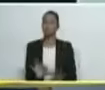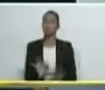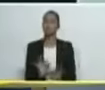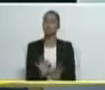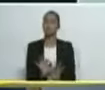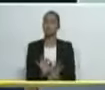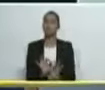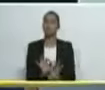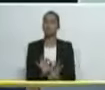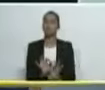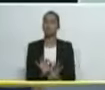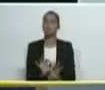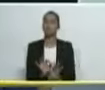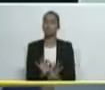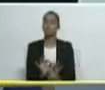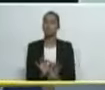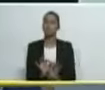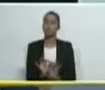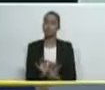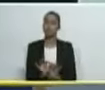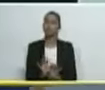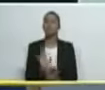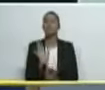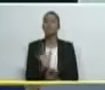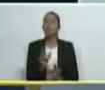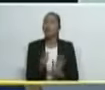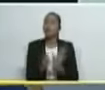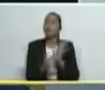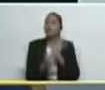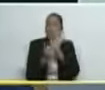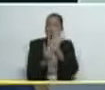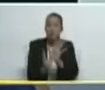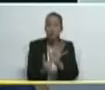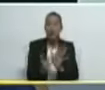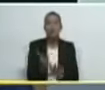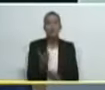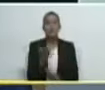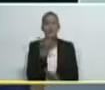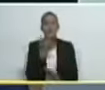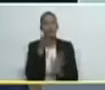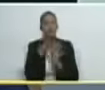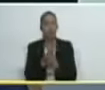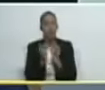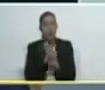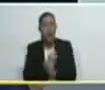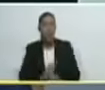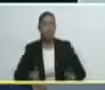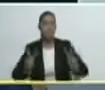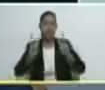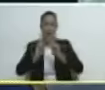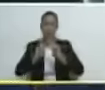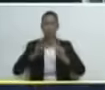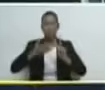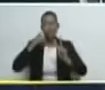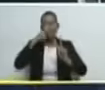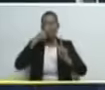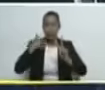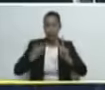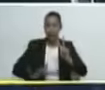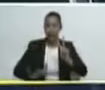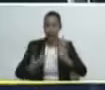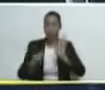enarbolando los más sencillos y a la vez elevados valores humanos, lo cual